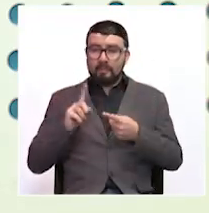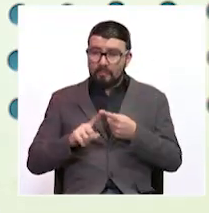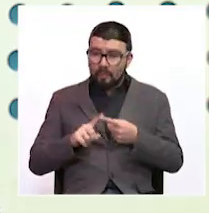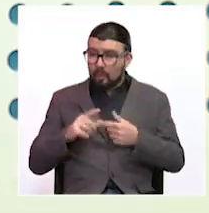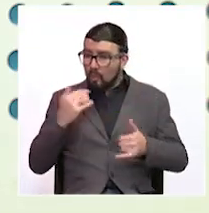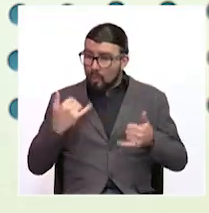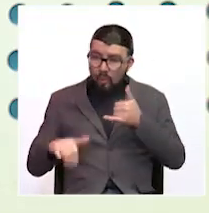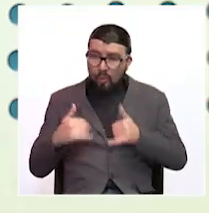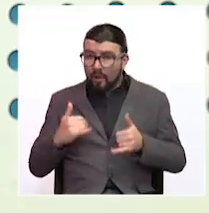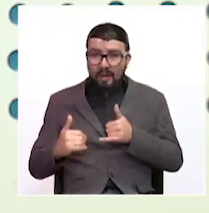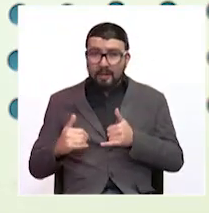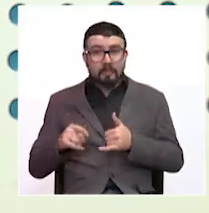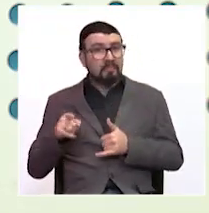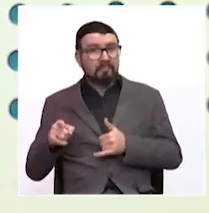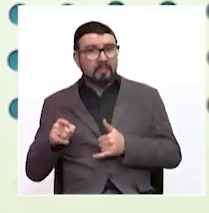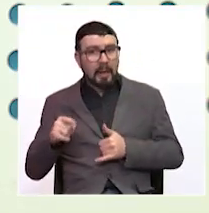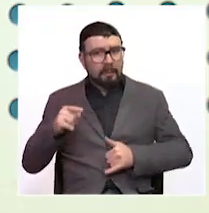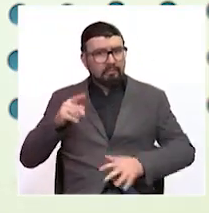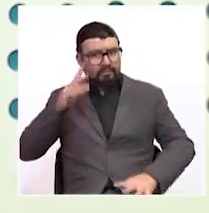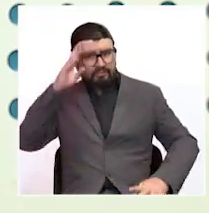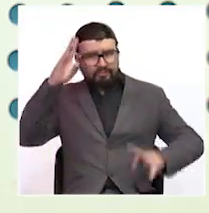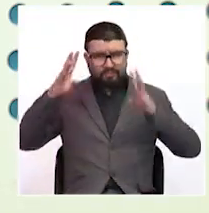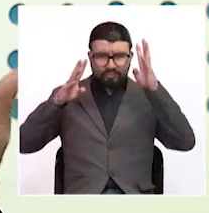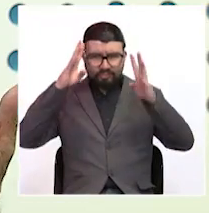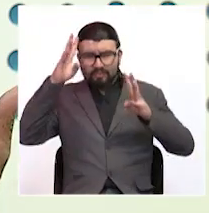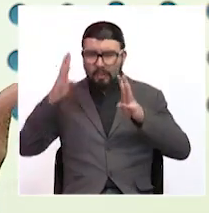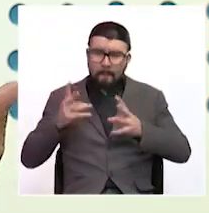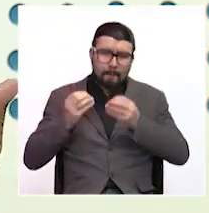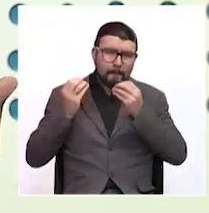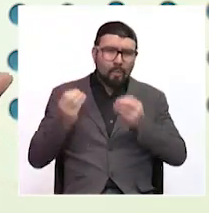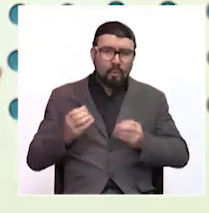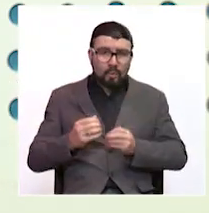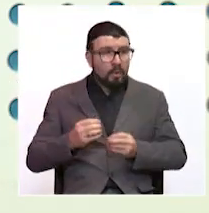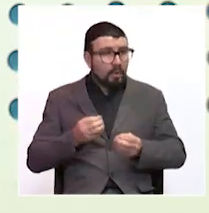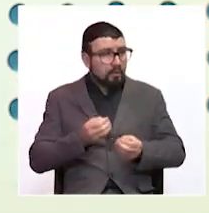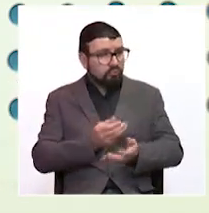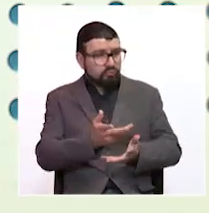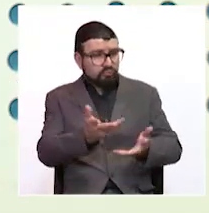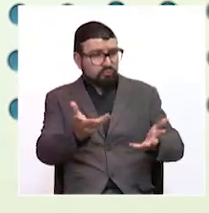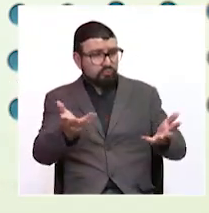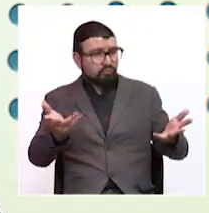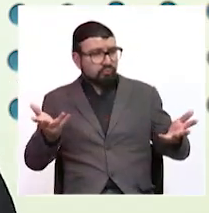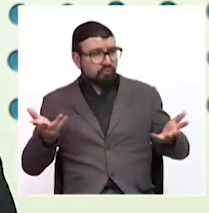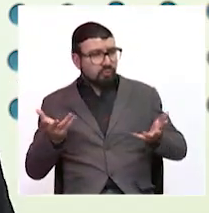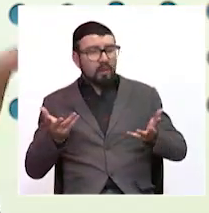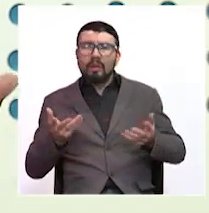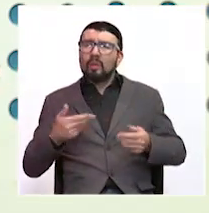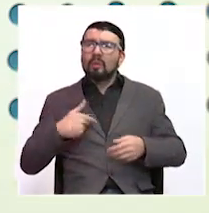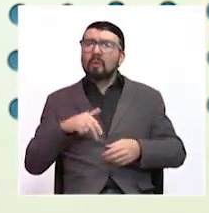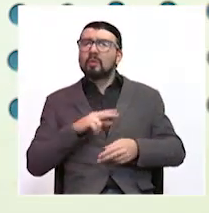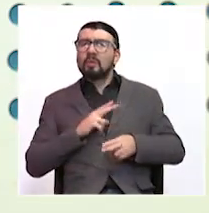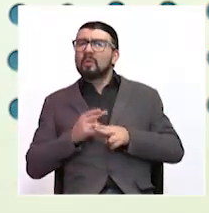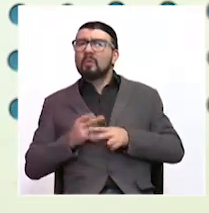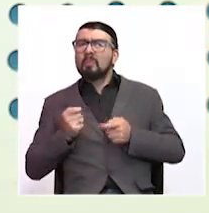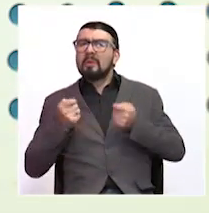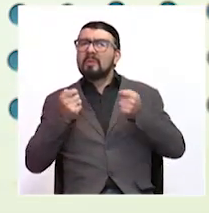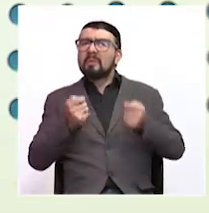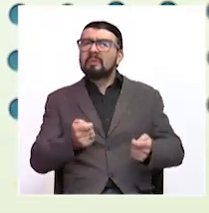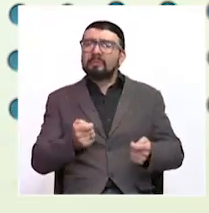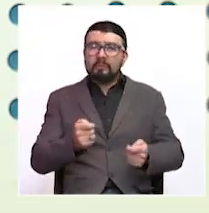dan lugar a la creatividad todo lo que nos rodea y que lo llamamos con el nombre de